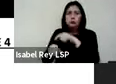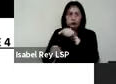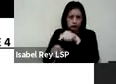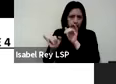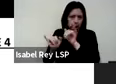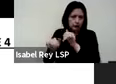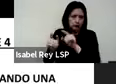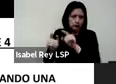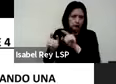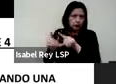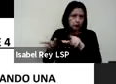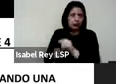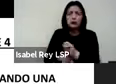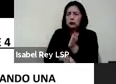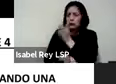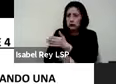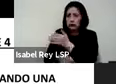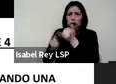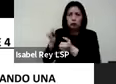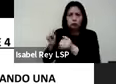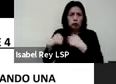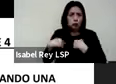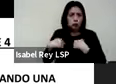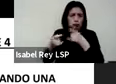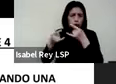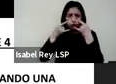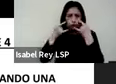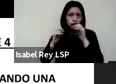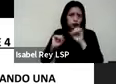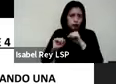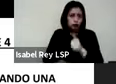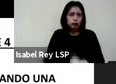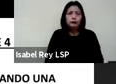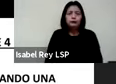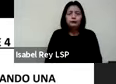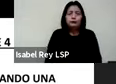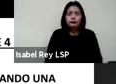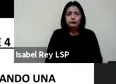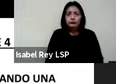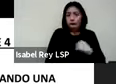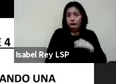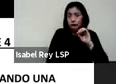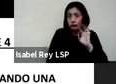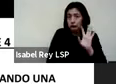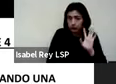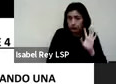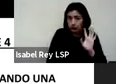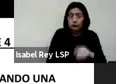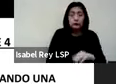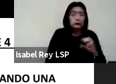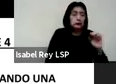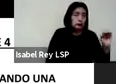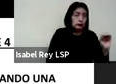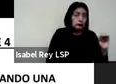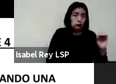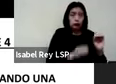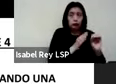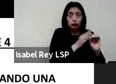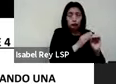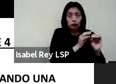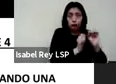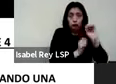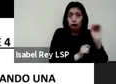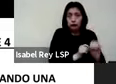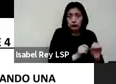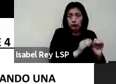ese lugar y si estoy usando una mascarilla o no. Y como les dije, el riesgo de contagio va de